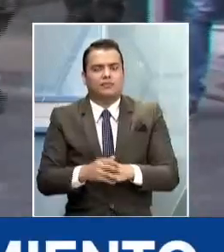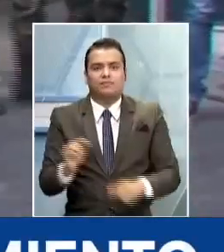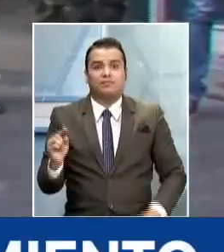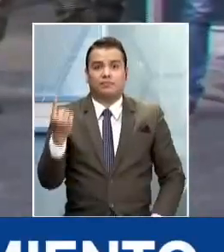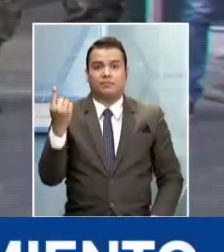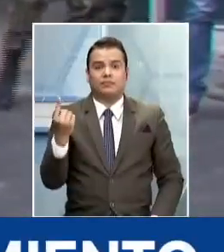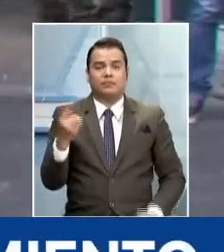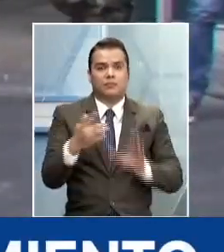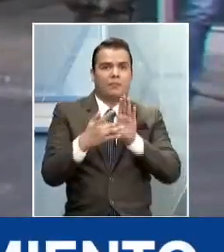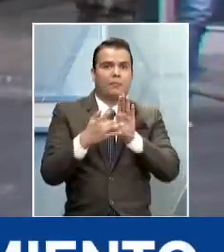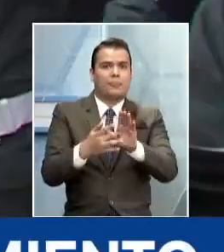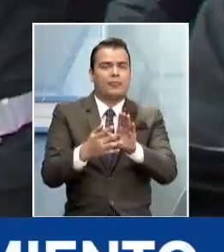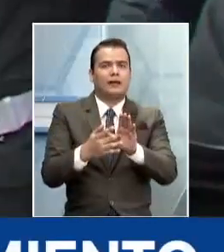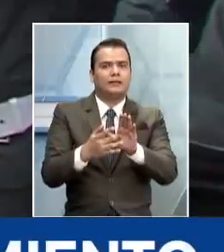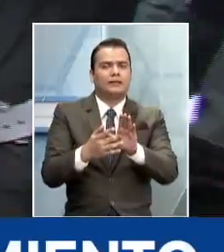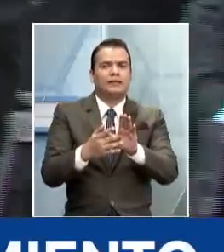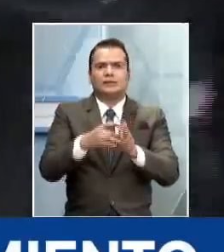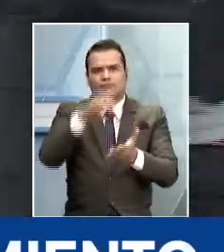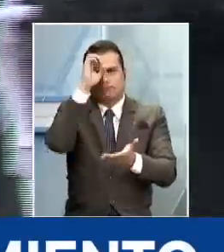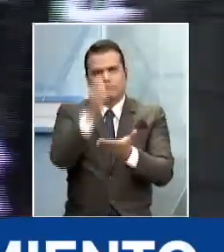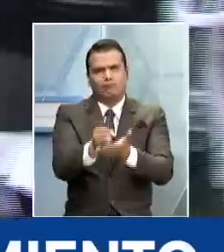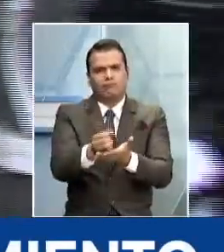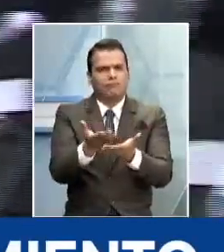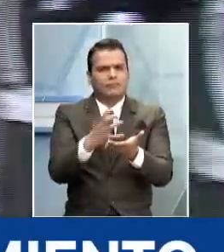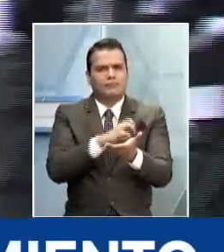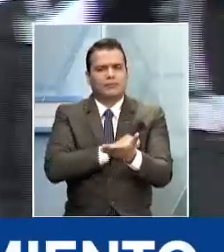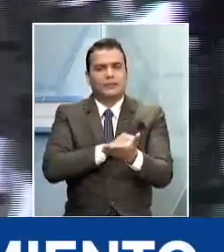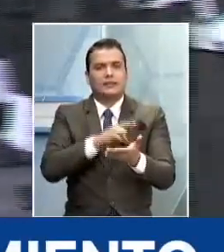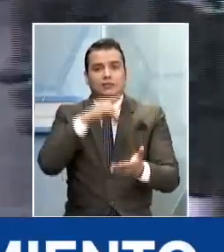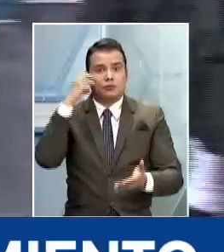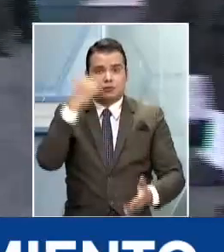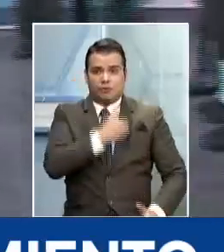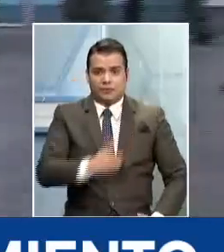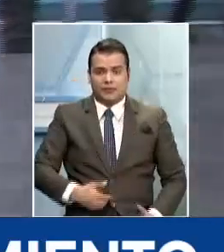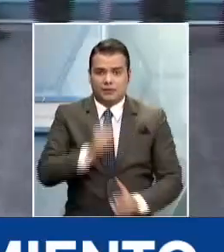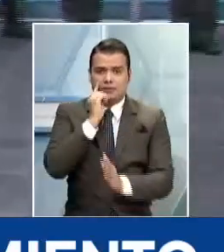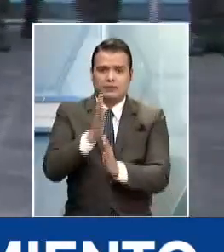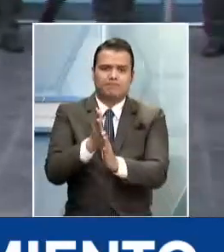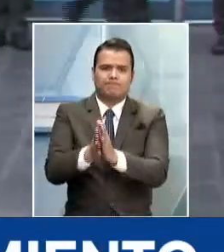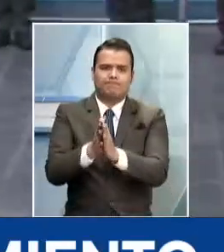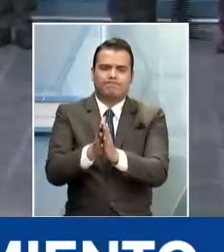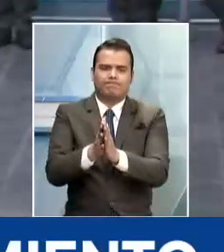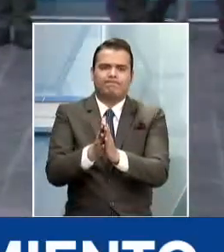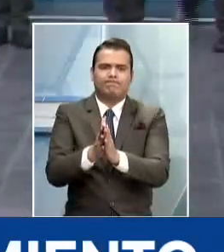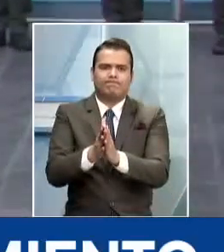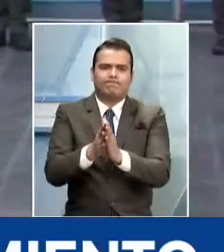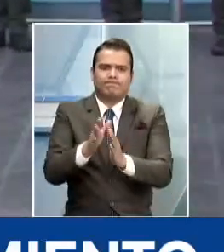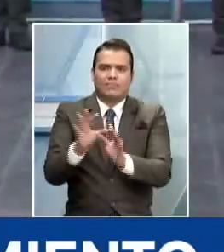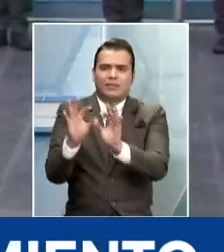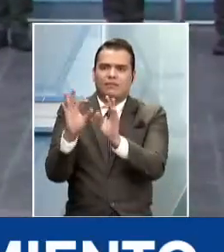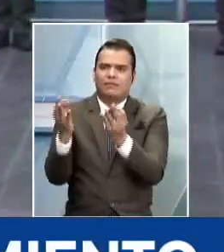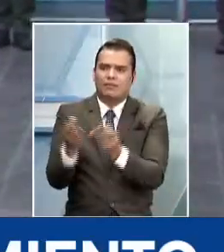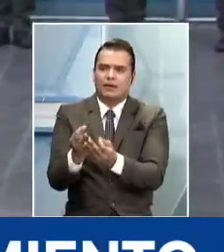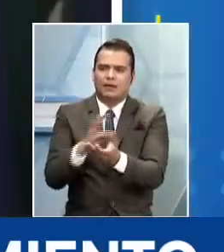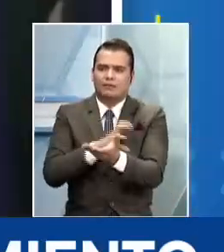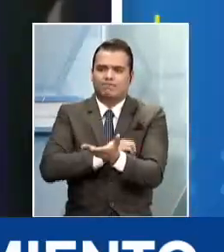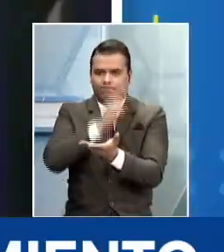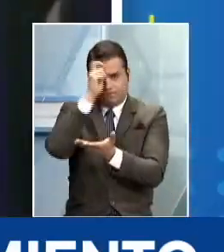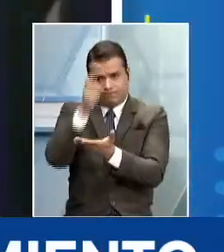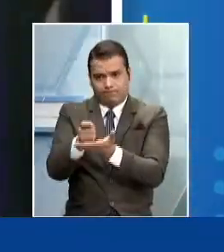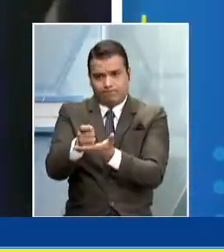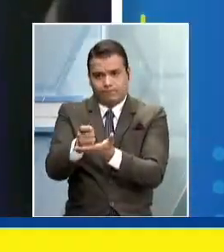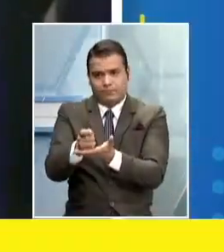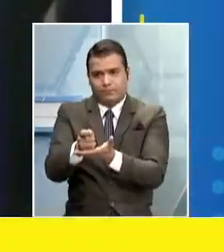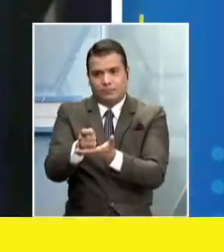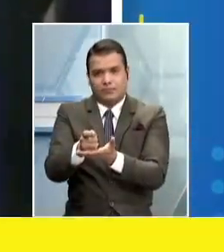a la muerte de Carlos Holmes Trujillo fue el presidente Iván Duque, quien manifestó su solidaridad con la familia del funcionario.